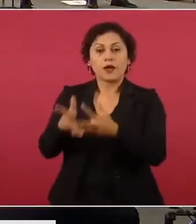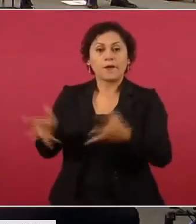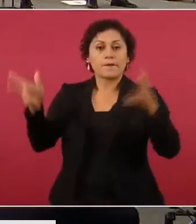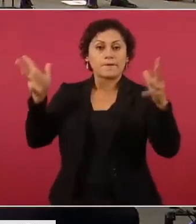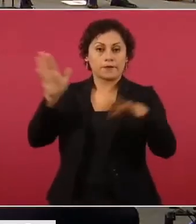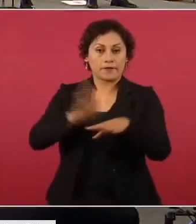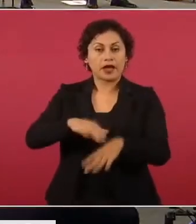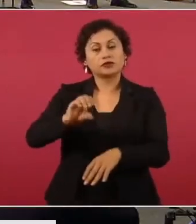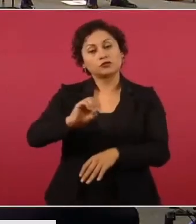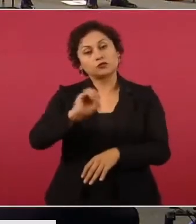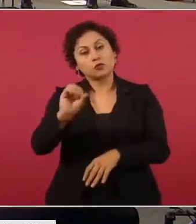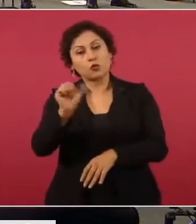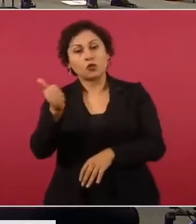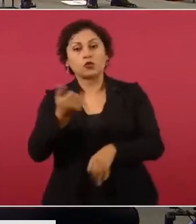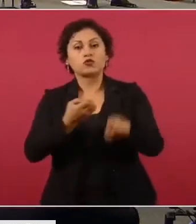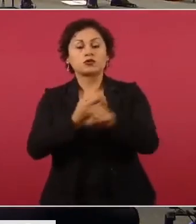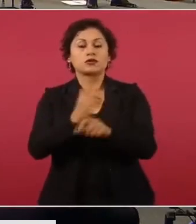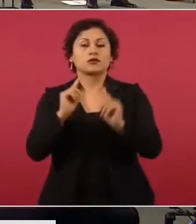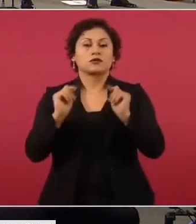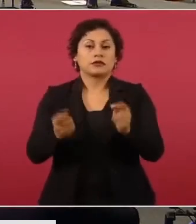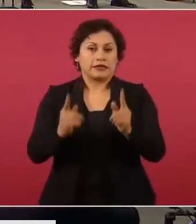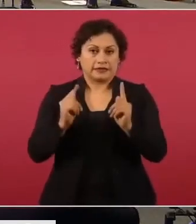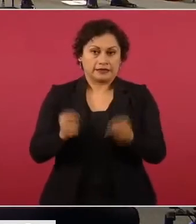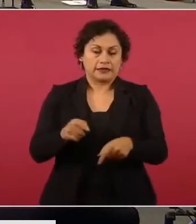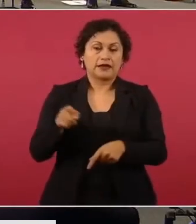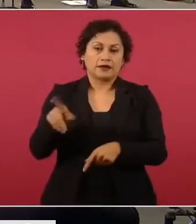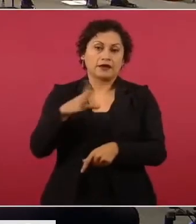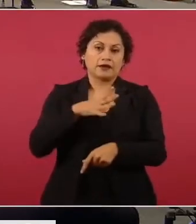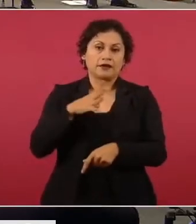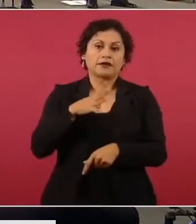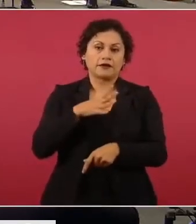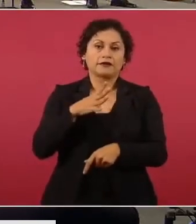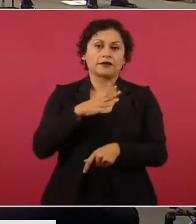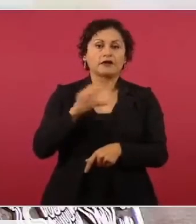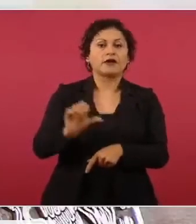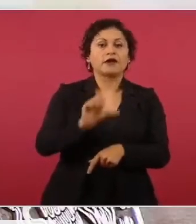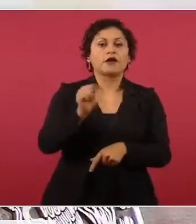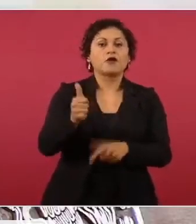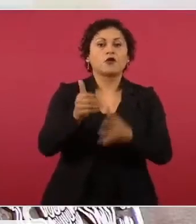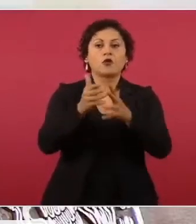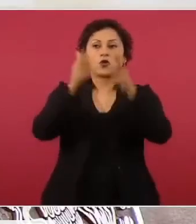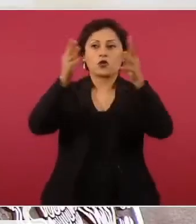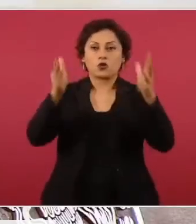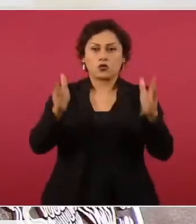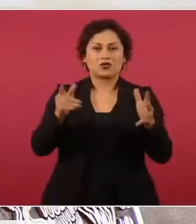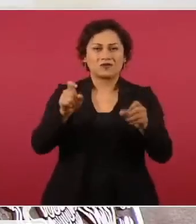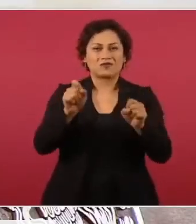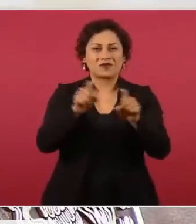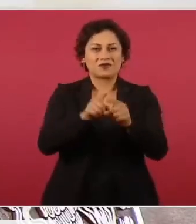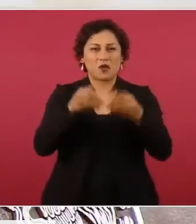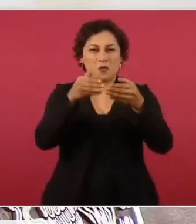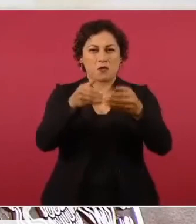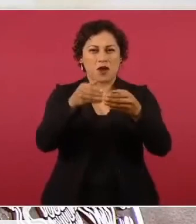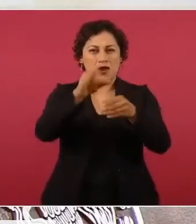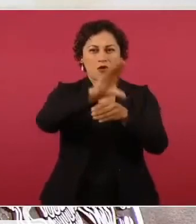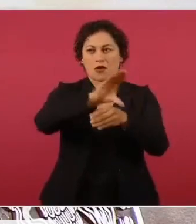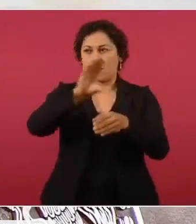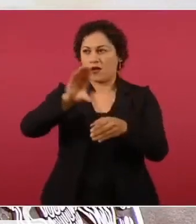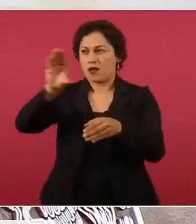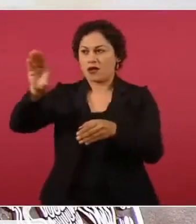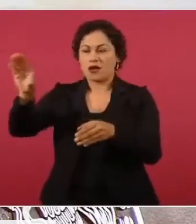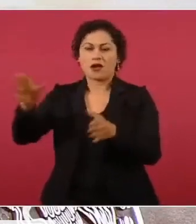hacer una estrategia con contenedores tipo barco, con lo que extendimos 380 metros cúbicos el espacio